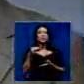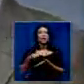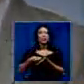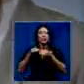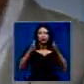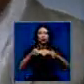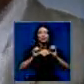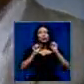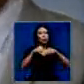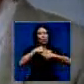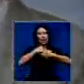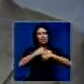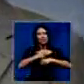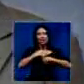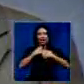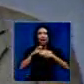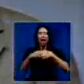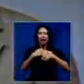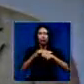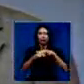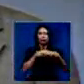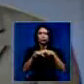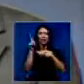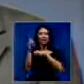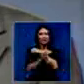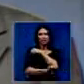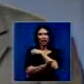a paneles en el extranjero.